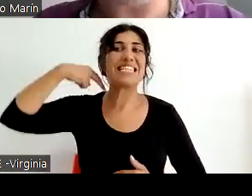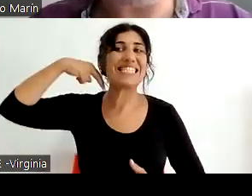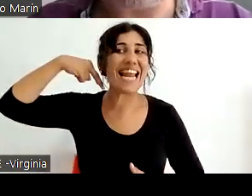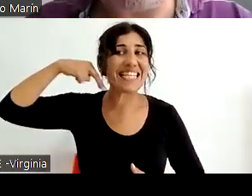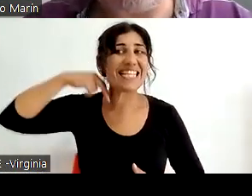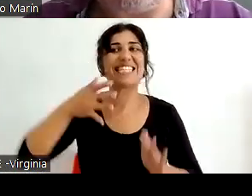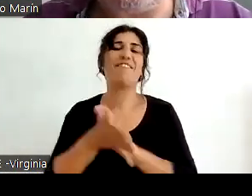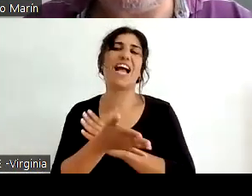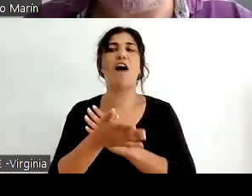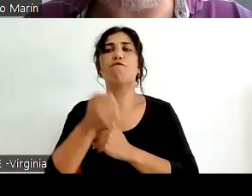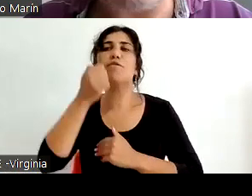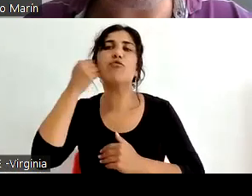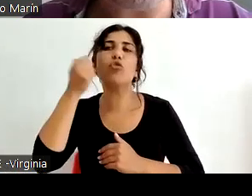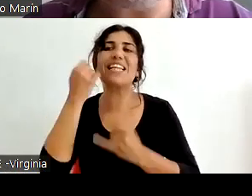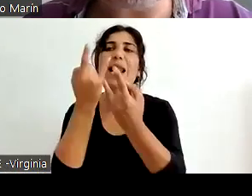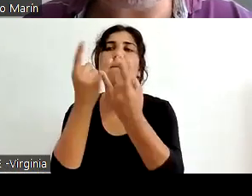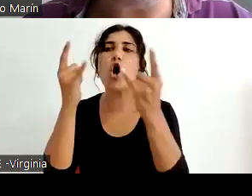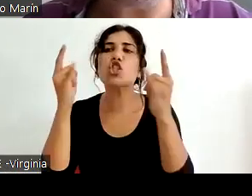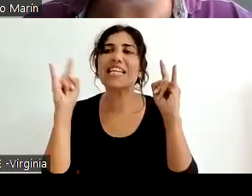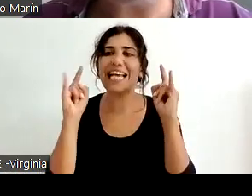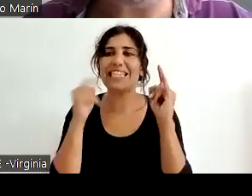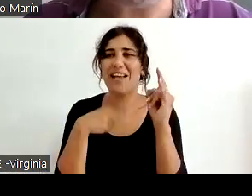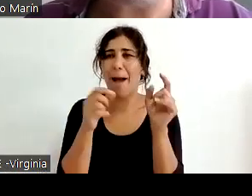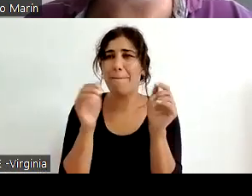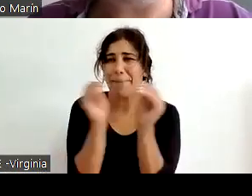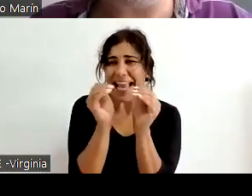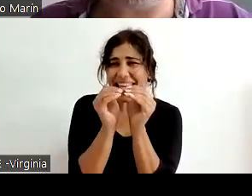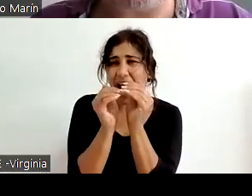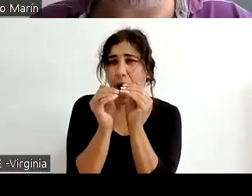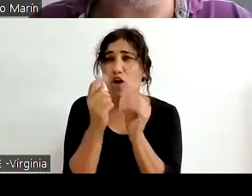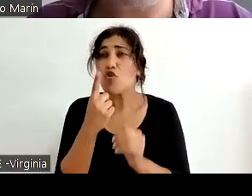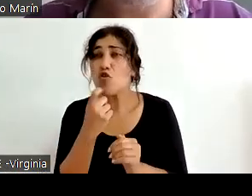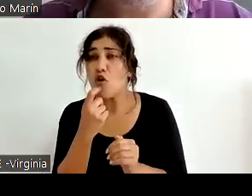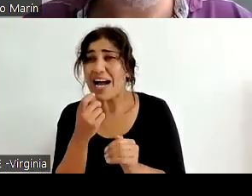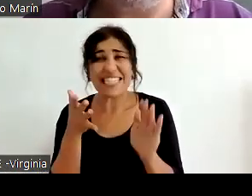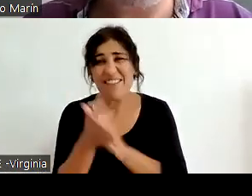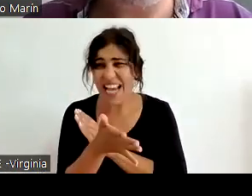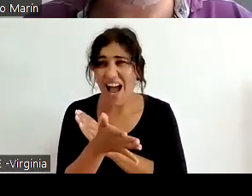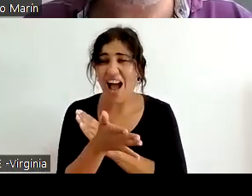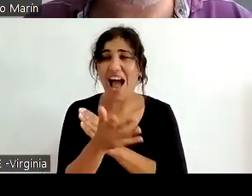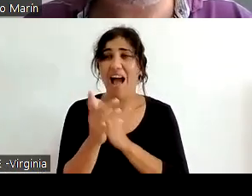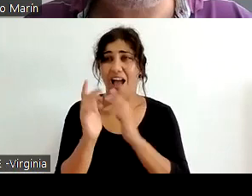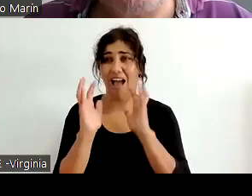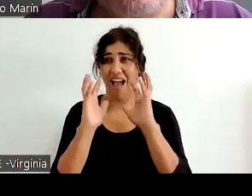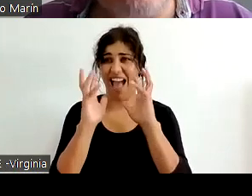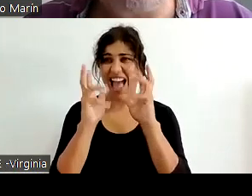frutas de pequeño tamaño, muy rojas, por lo tanto están llenas de antioxidantes. Em,